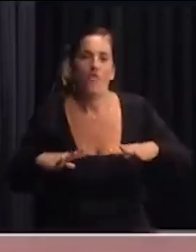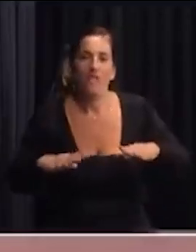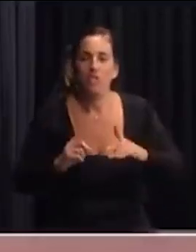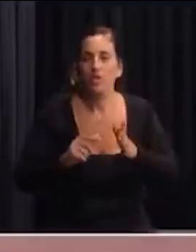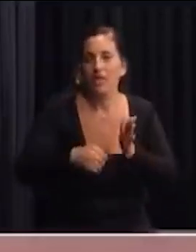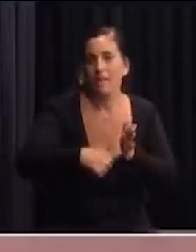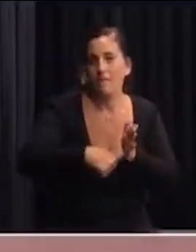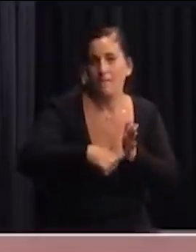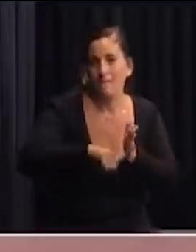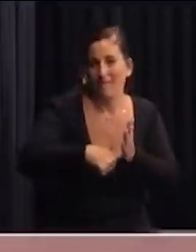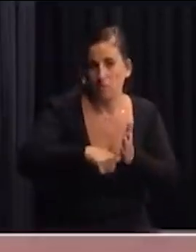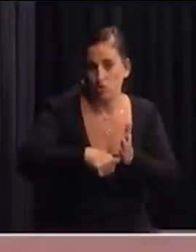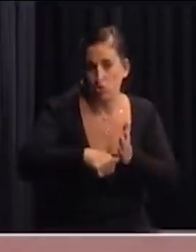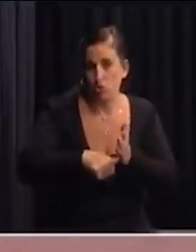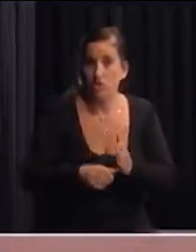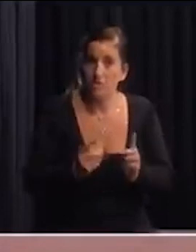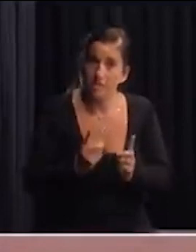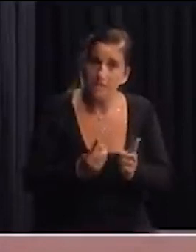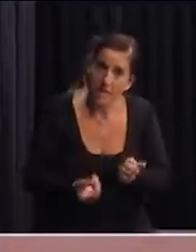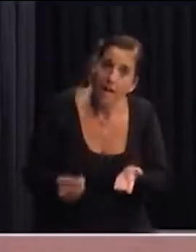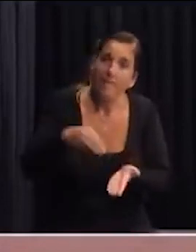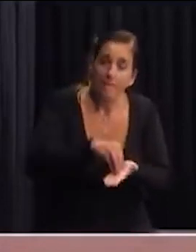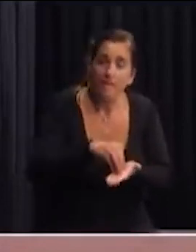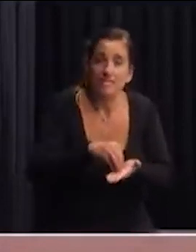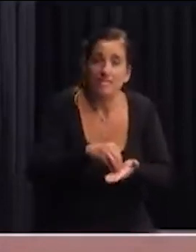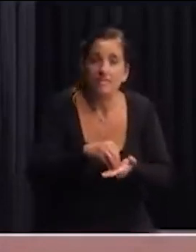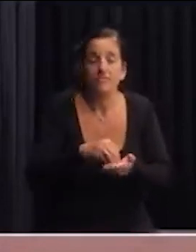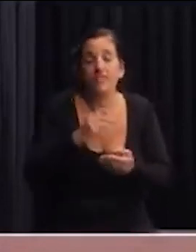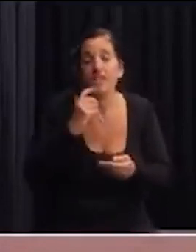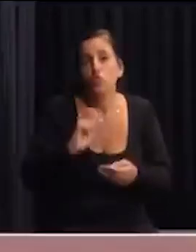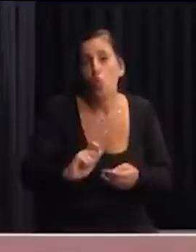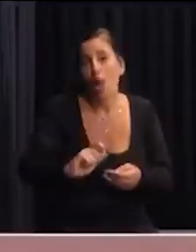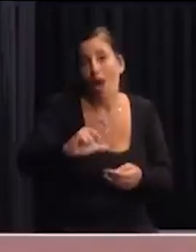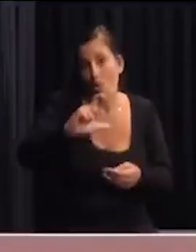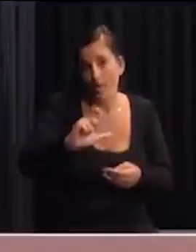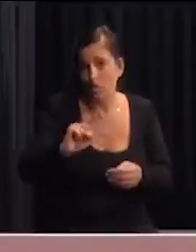a las pensiones y agregar al